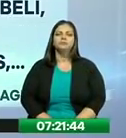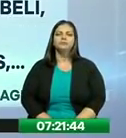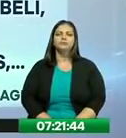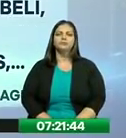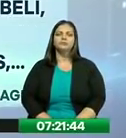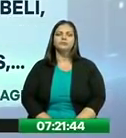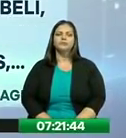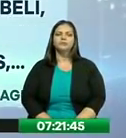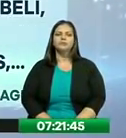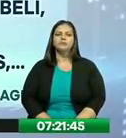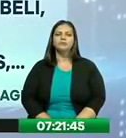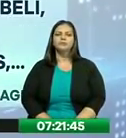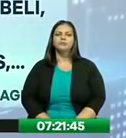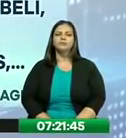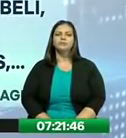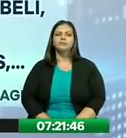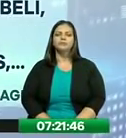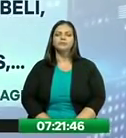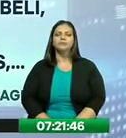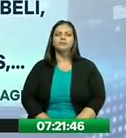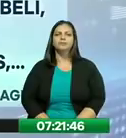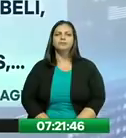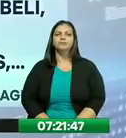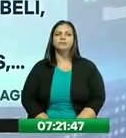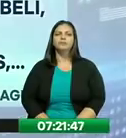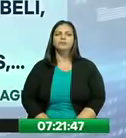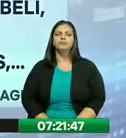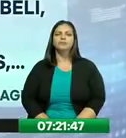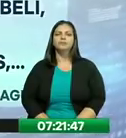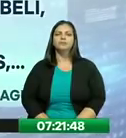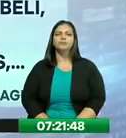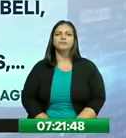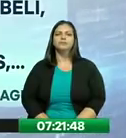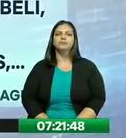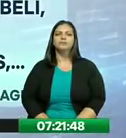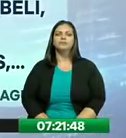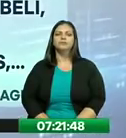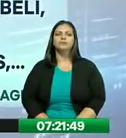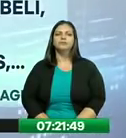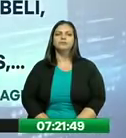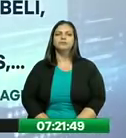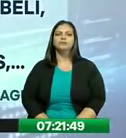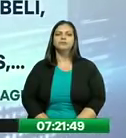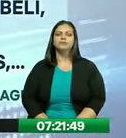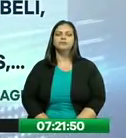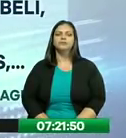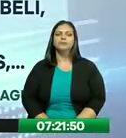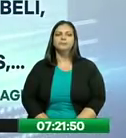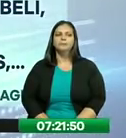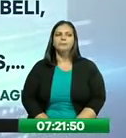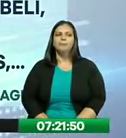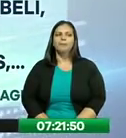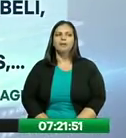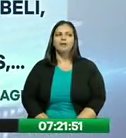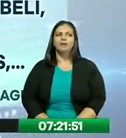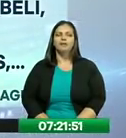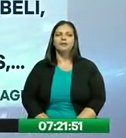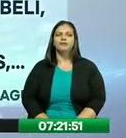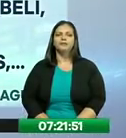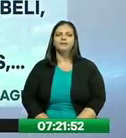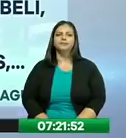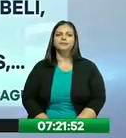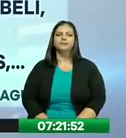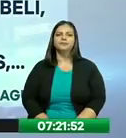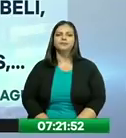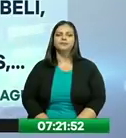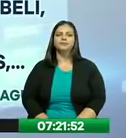Moreno 1 y 2, Juan Cabilca, Independiente, Jacobo Bucarán, Jaime Nebot, Jaime Roldós,